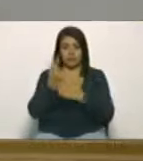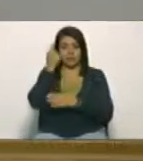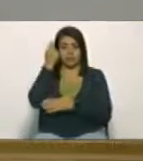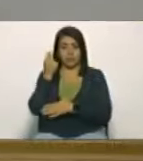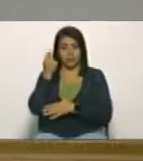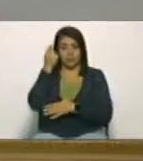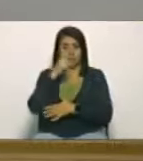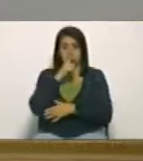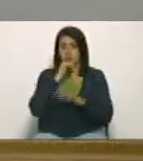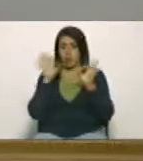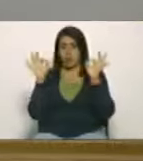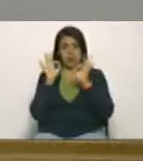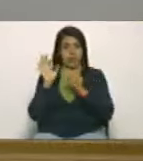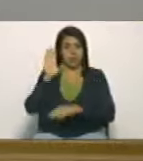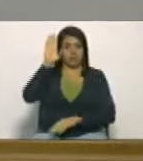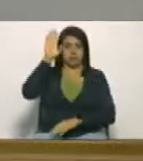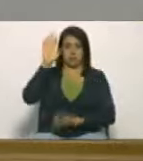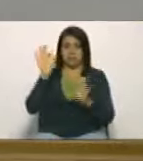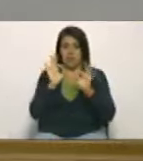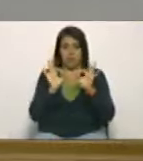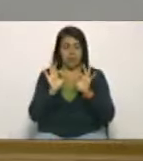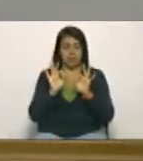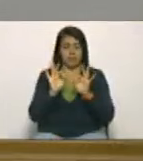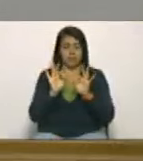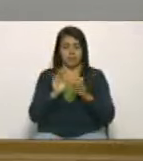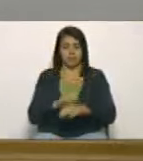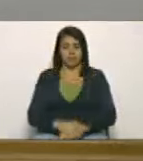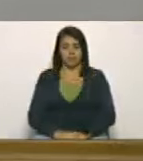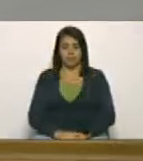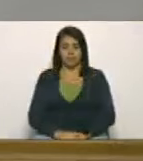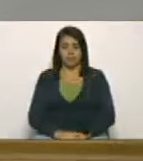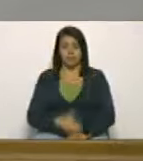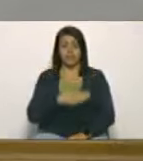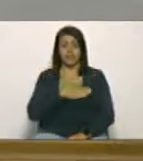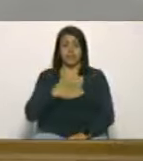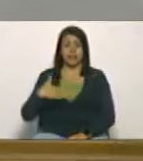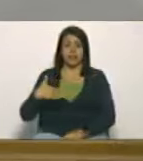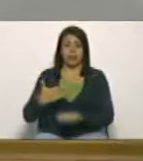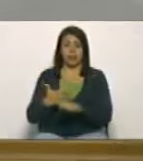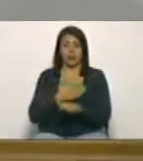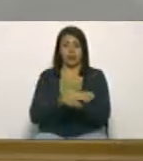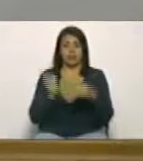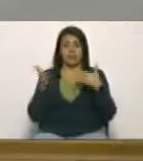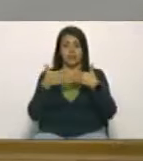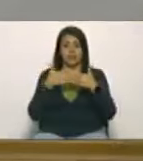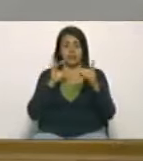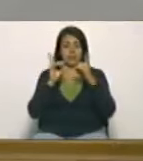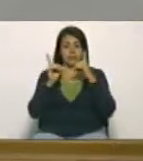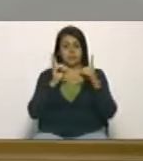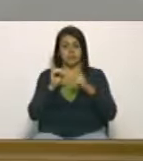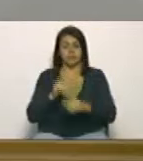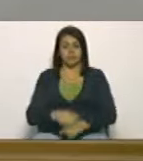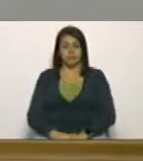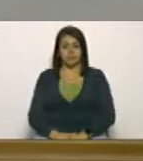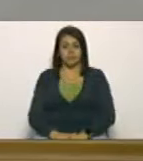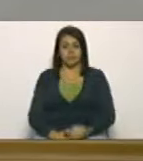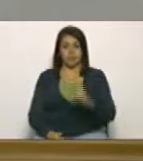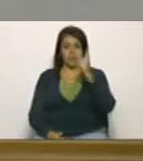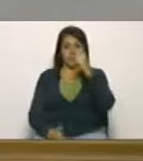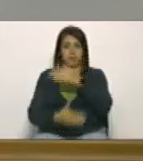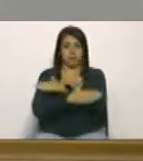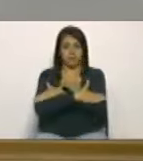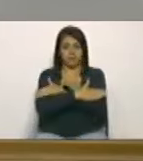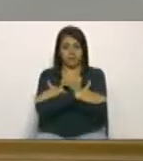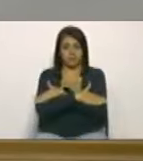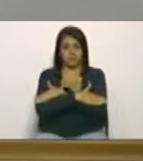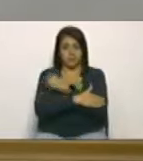diputado. No hay más nadie anotado en el derecho de palabra. Quiero, antes de cerrar el debate, bueno, en primer lugar,